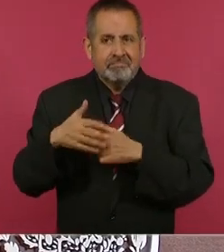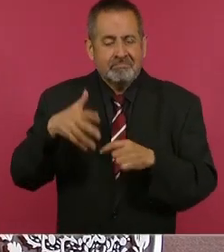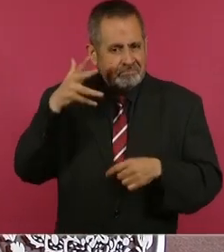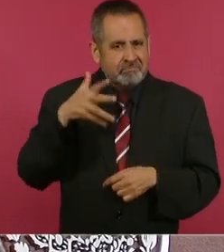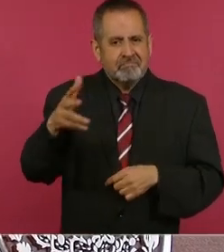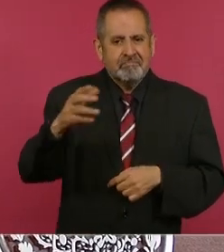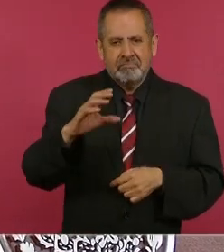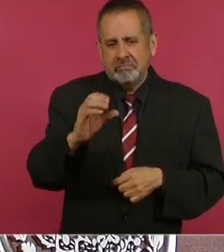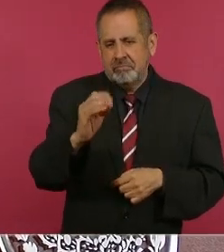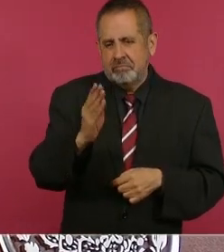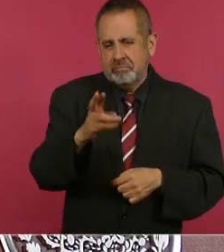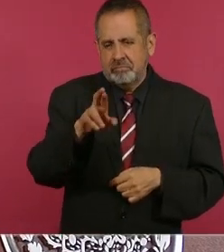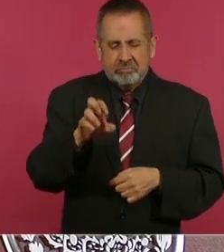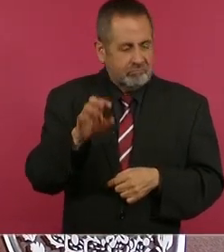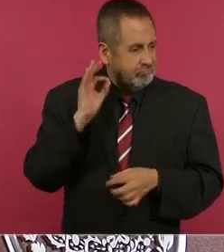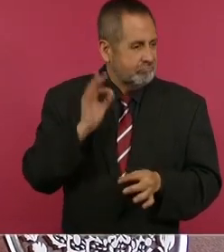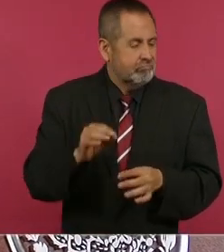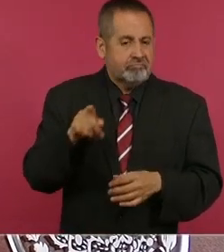futuro.